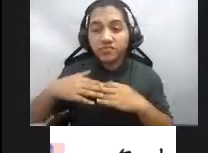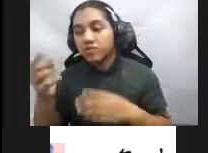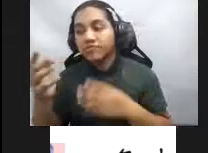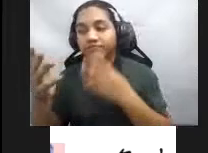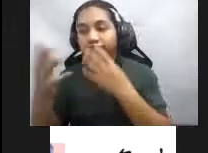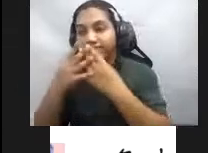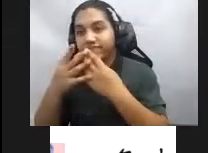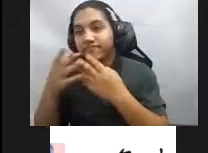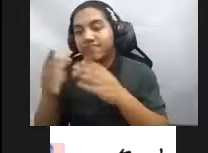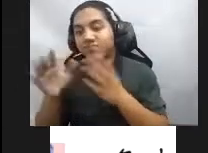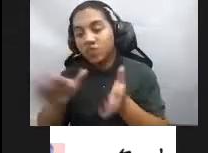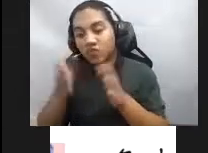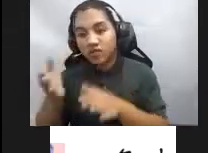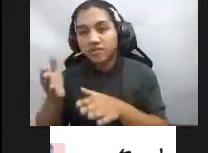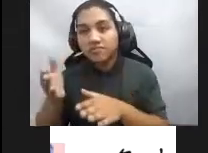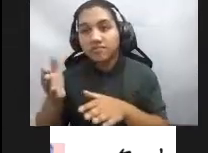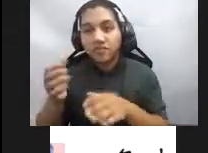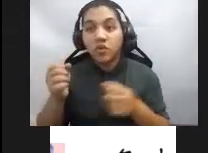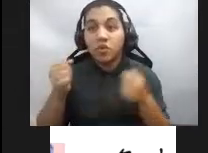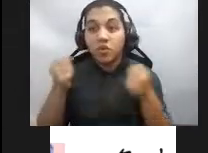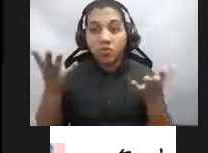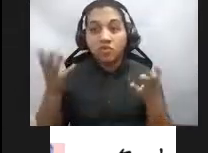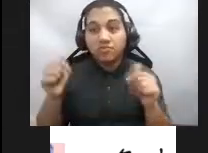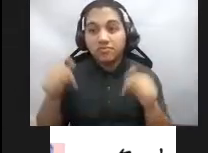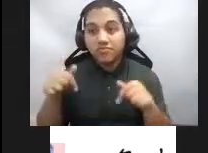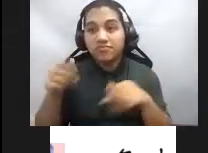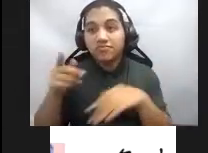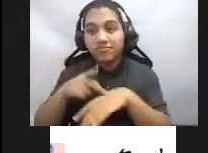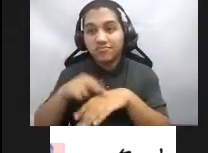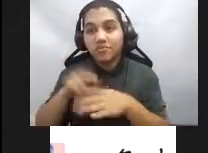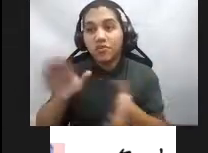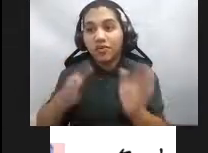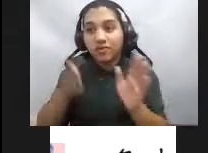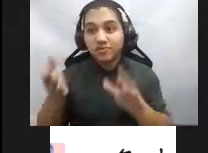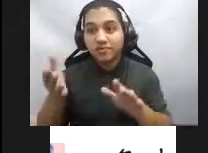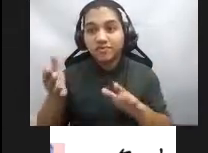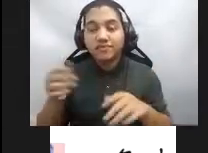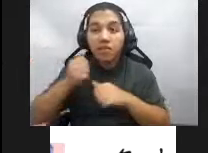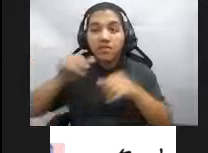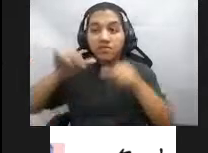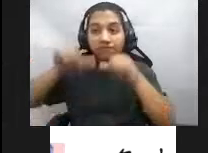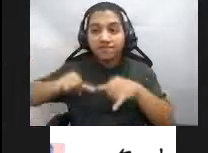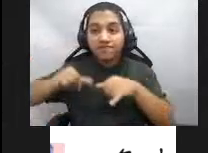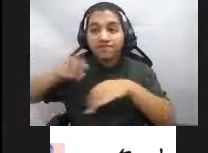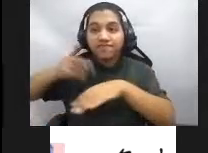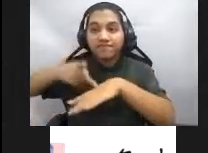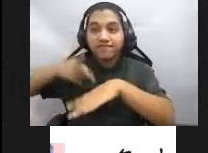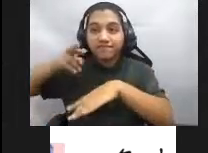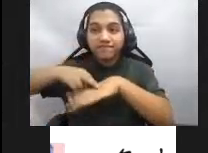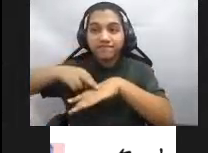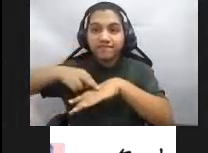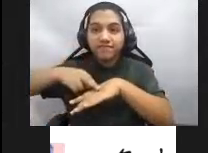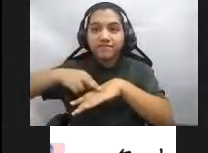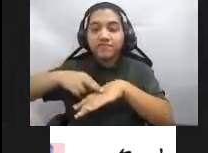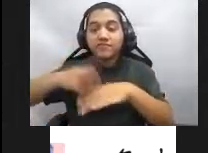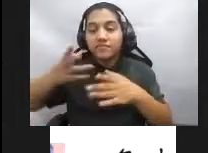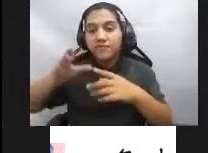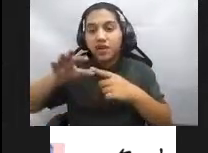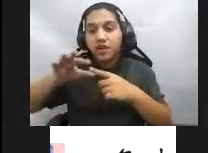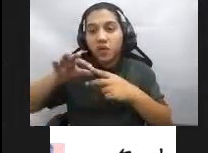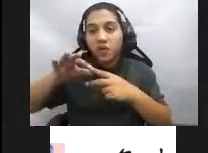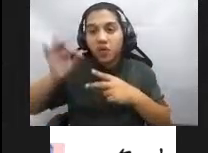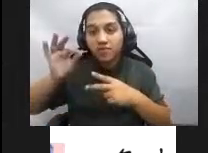durante su dominio político en Puerto Rico. Las dos obras más importantes de infraestructuras que creó